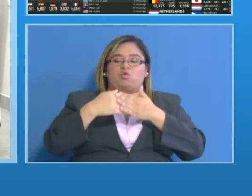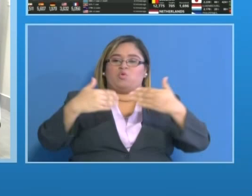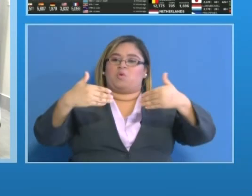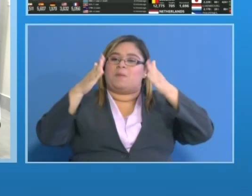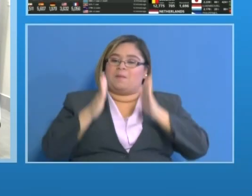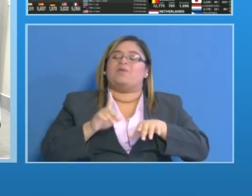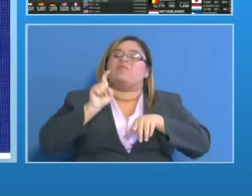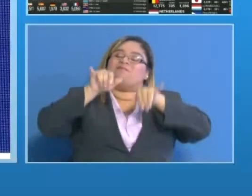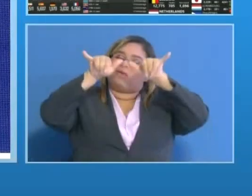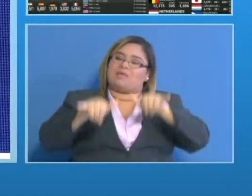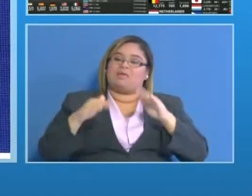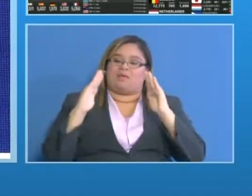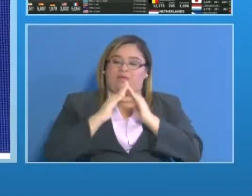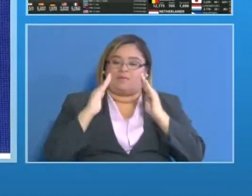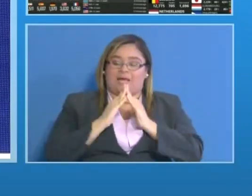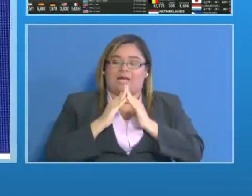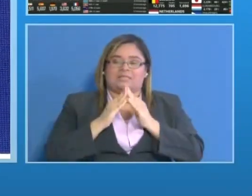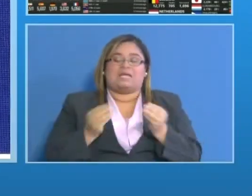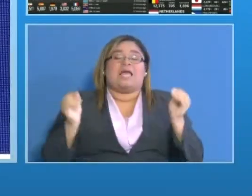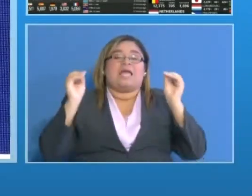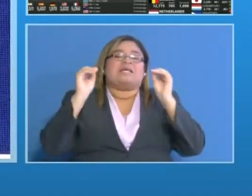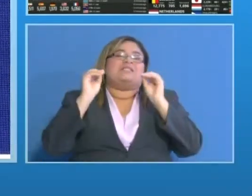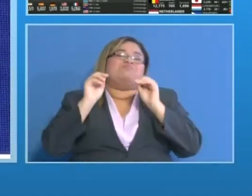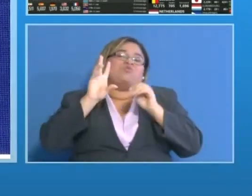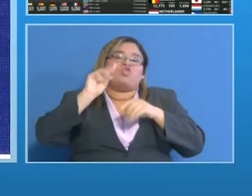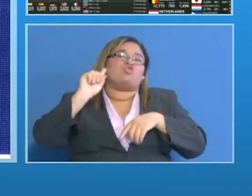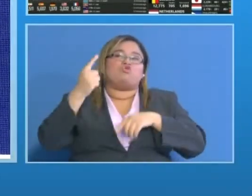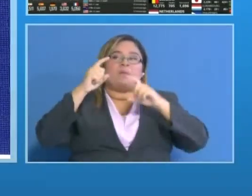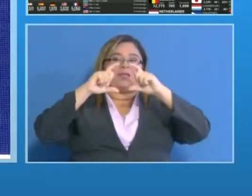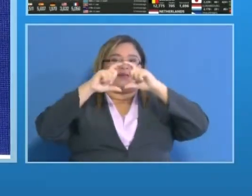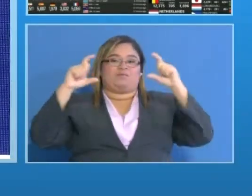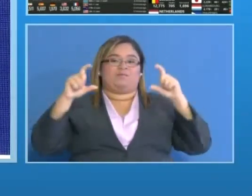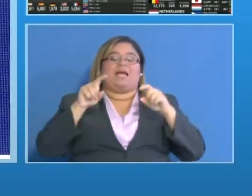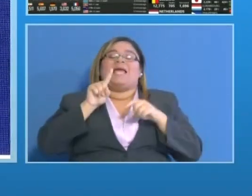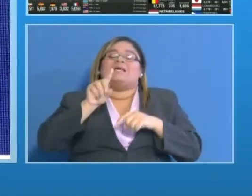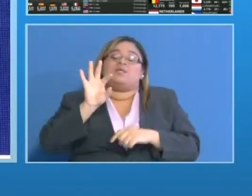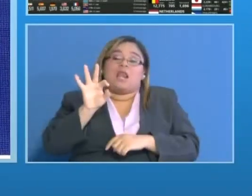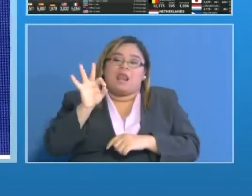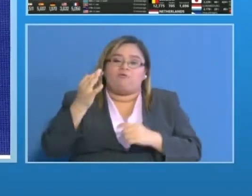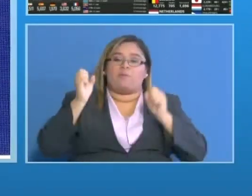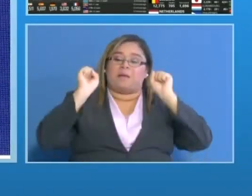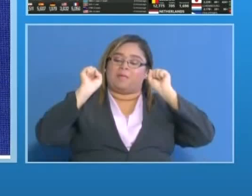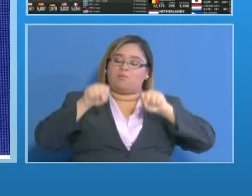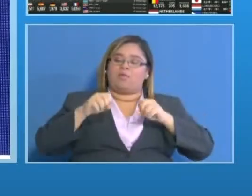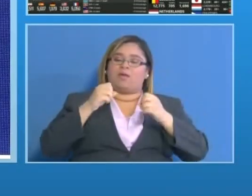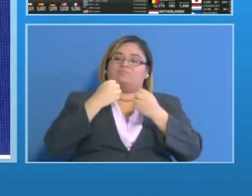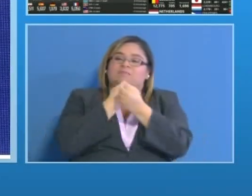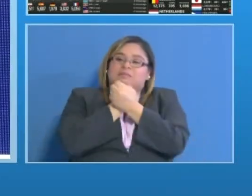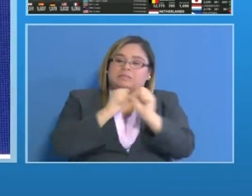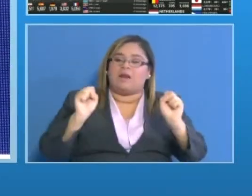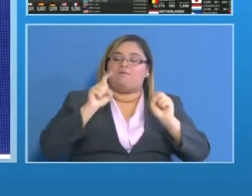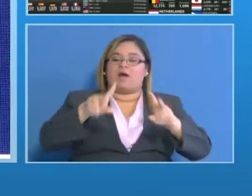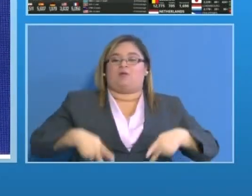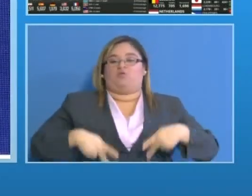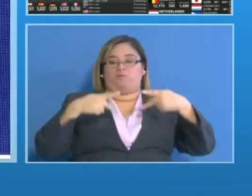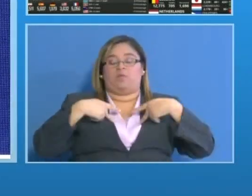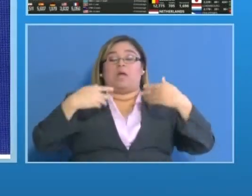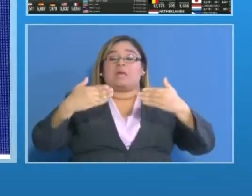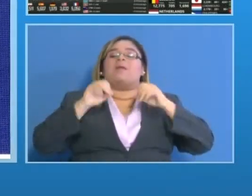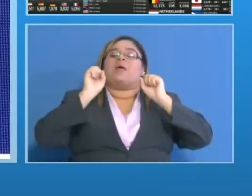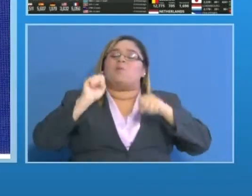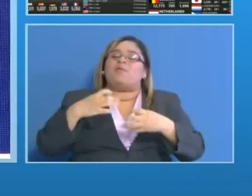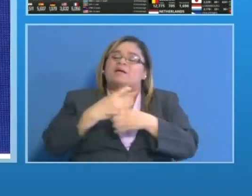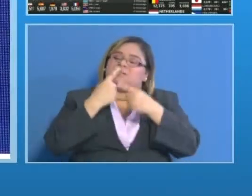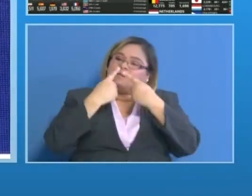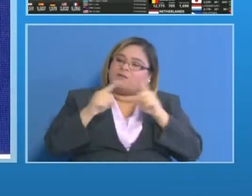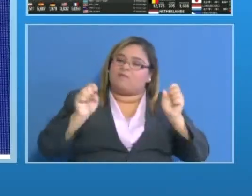panameños. Quedarte en casa es más que un eslogan. Es la posibilidad de salvar vidas y de que Panamá lo pueda hacer diferente